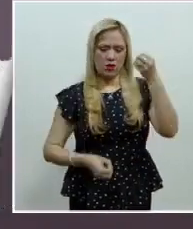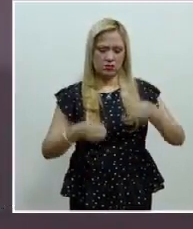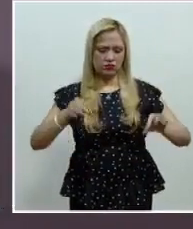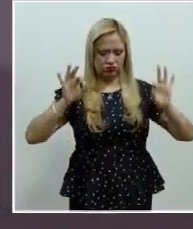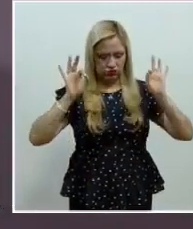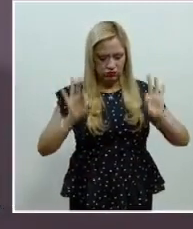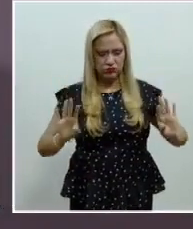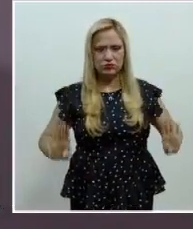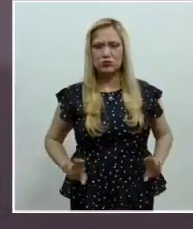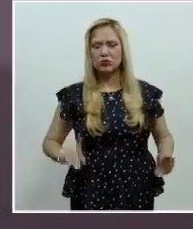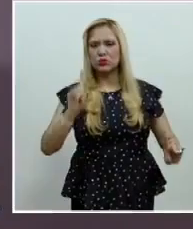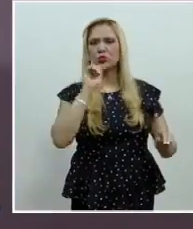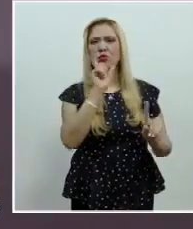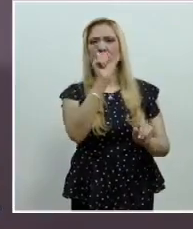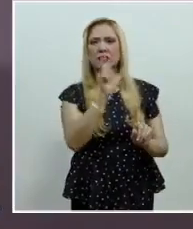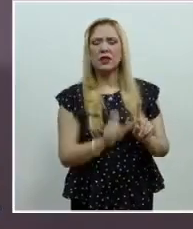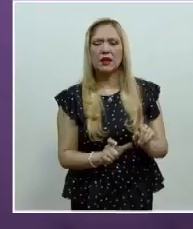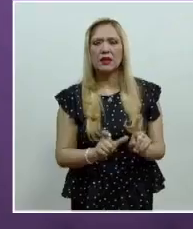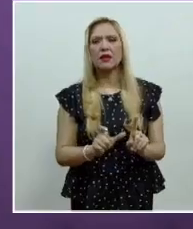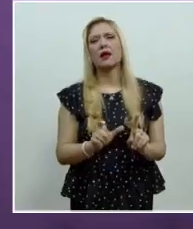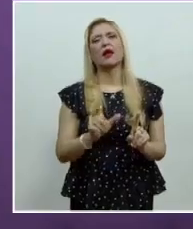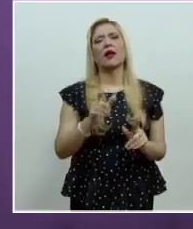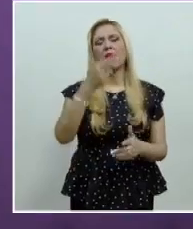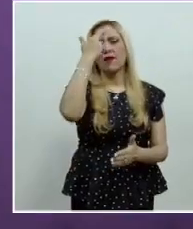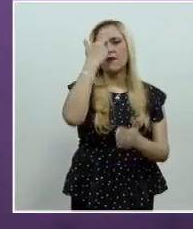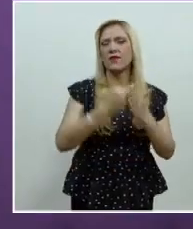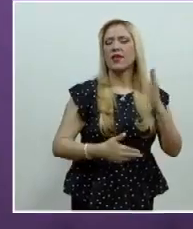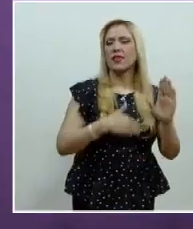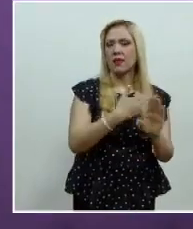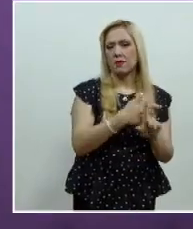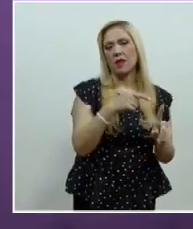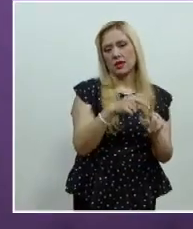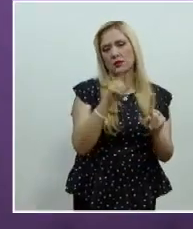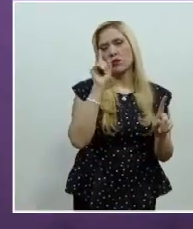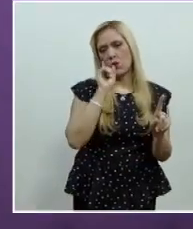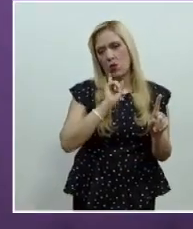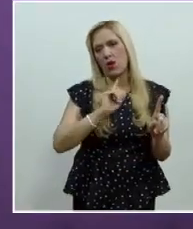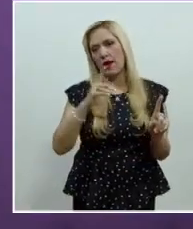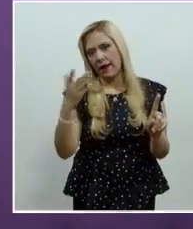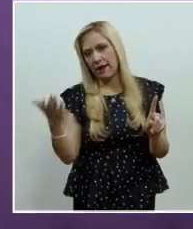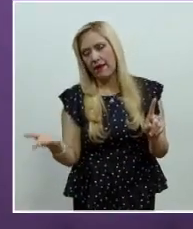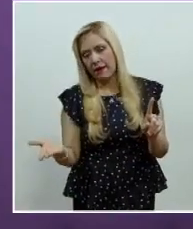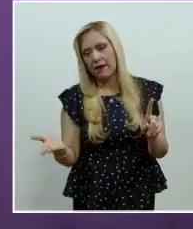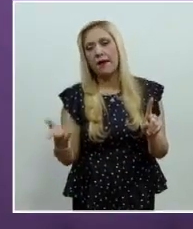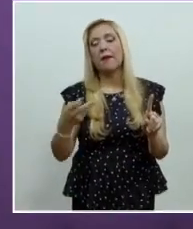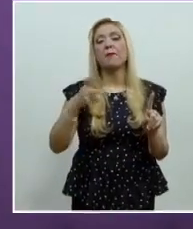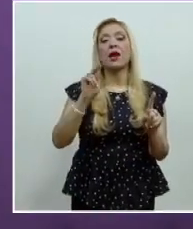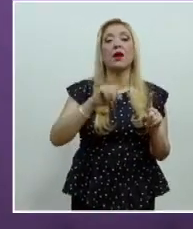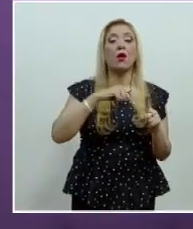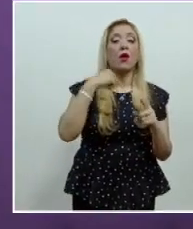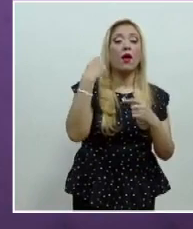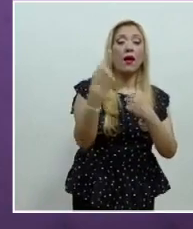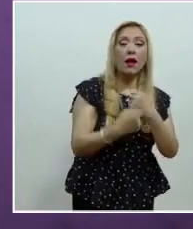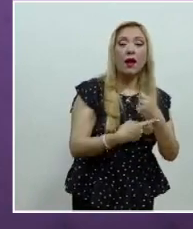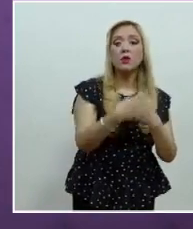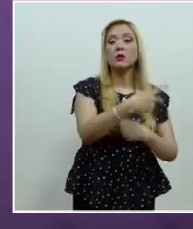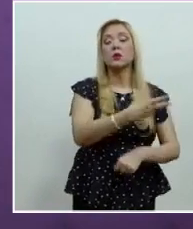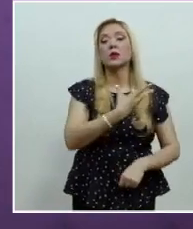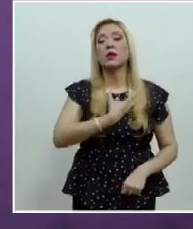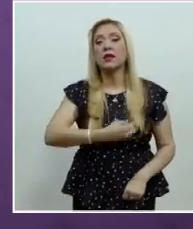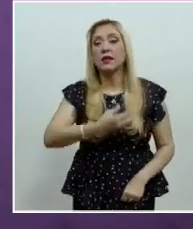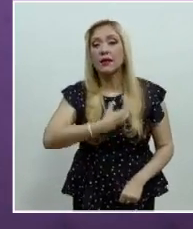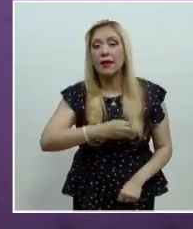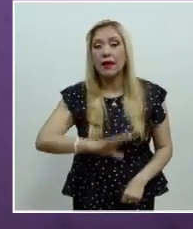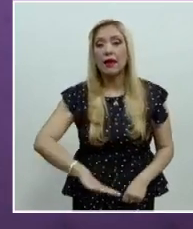perspectiva de género en lo que tiene que ver con las víctimas, no solamente las víctimas directas, que podría ser una mujer, sino también quizás con sus hijos, con